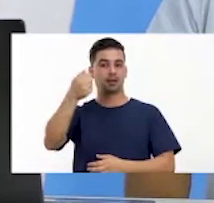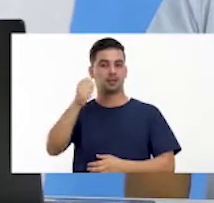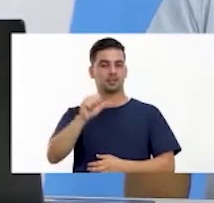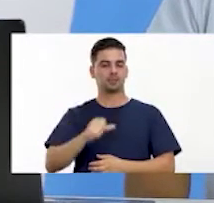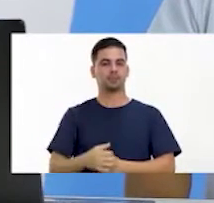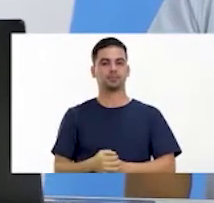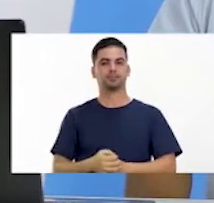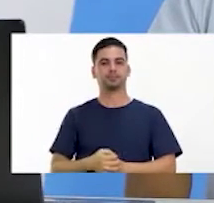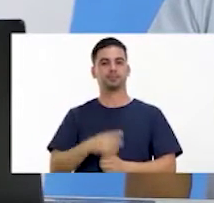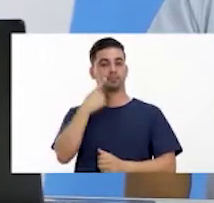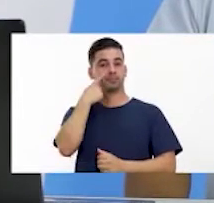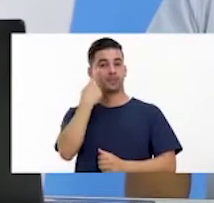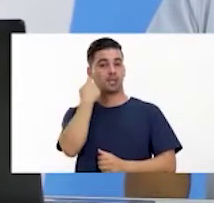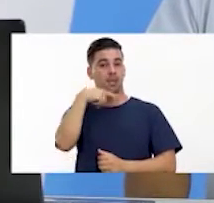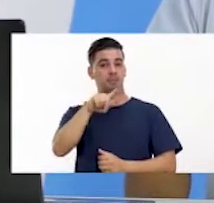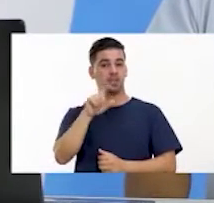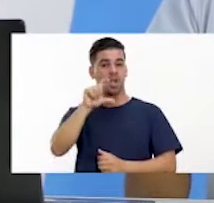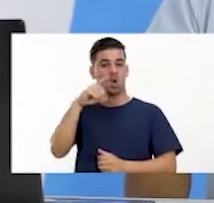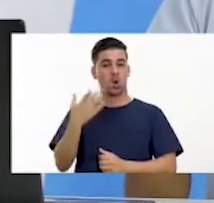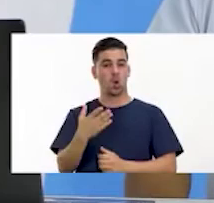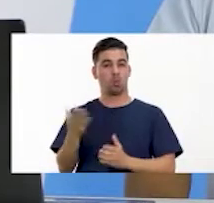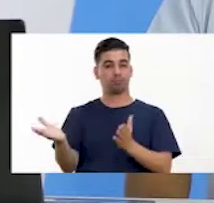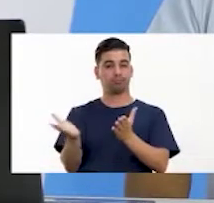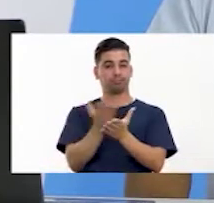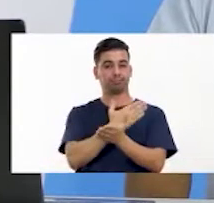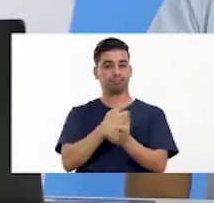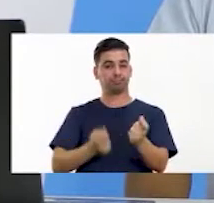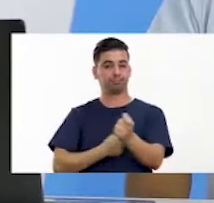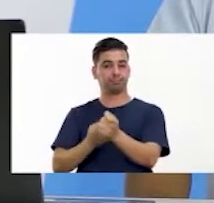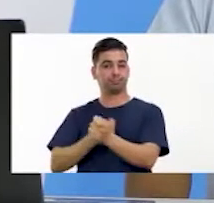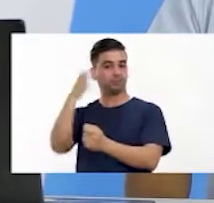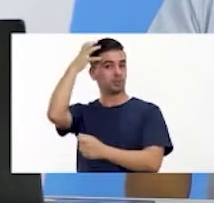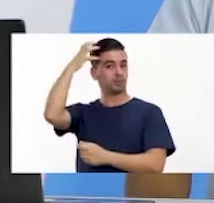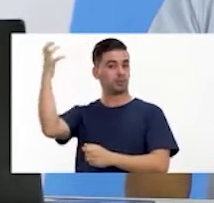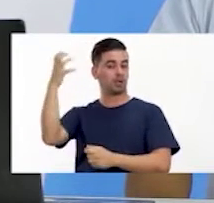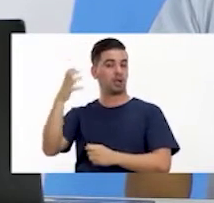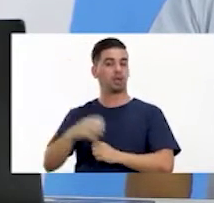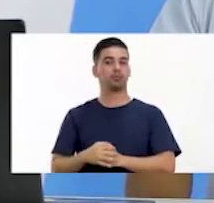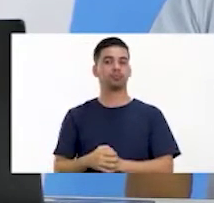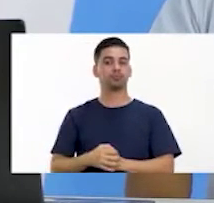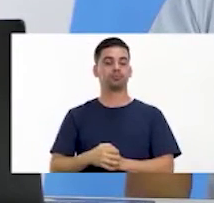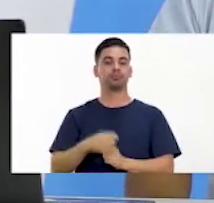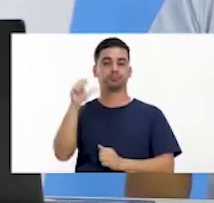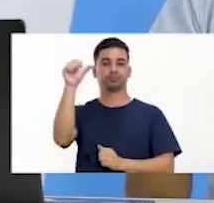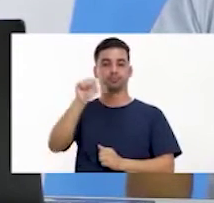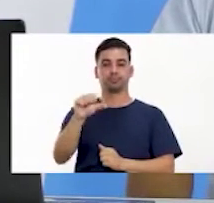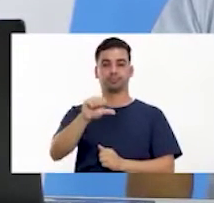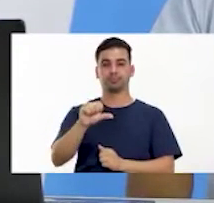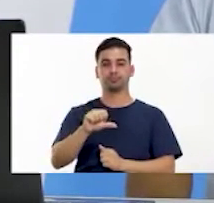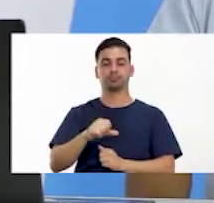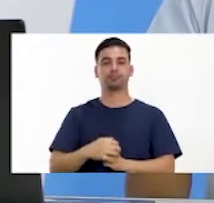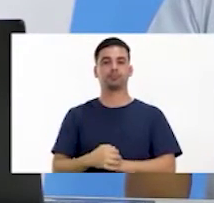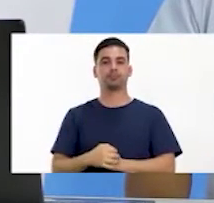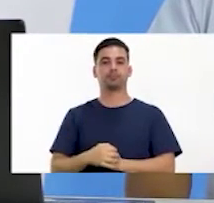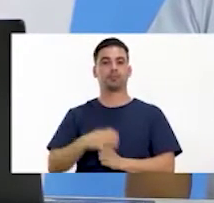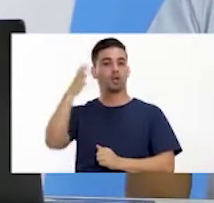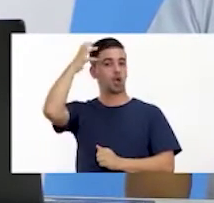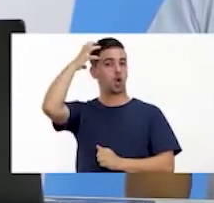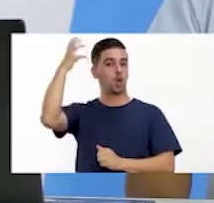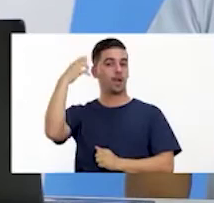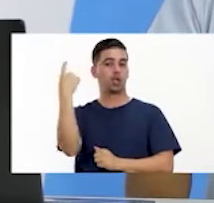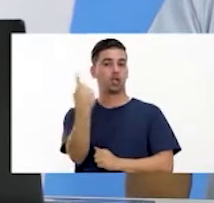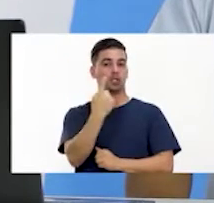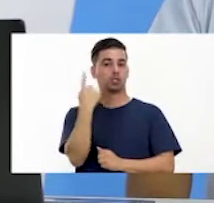vimos también cómo un golpe de Estado malogró a este gobierno. Un